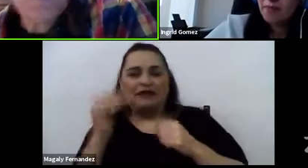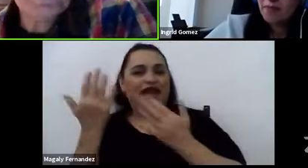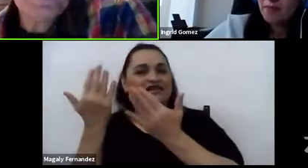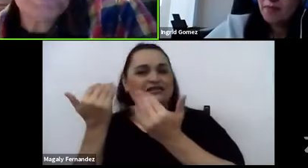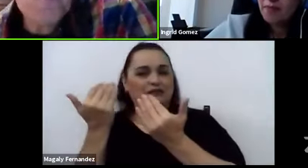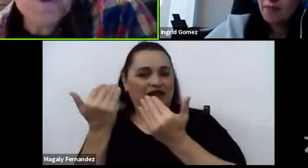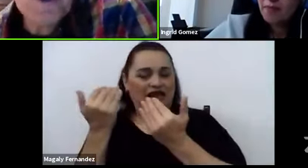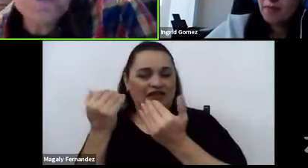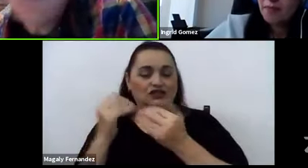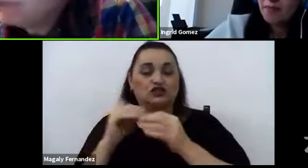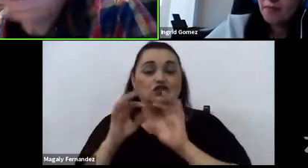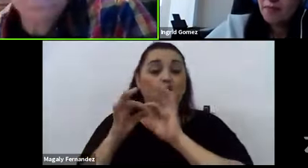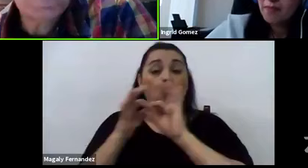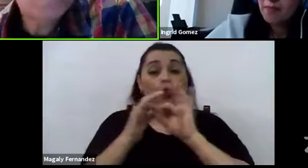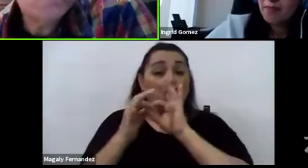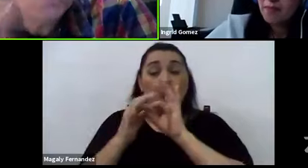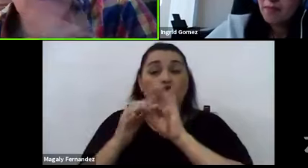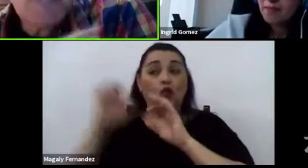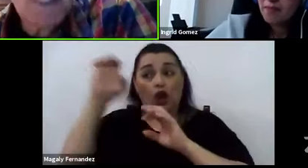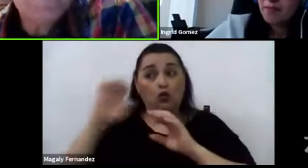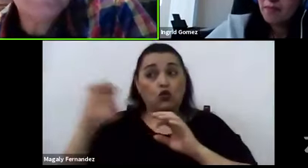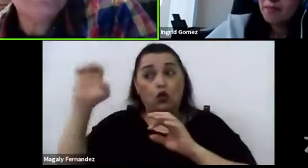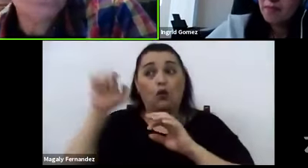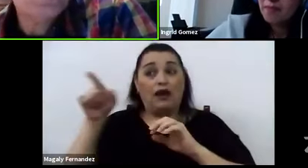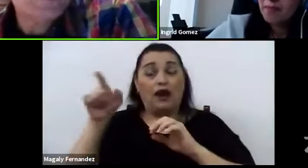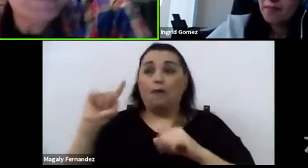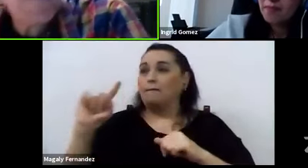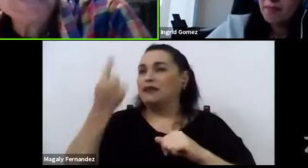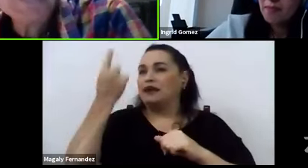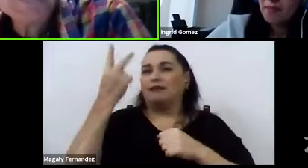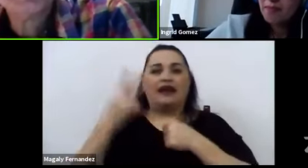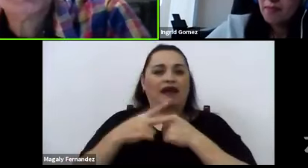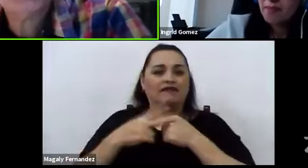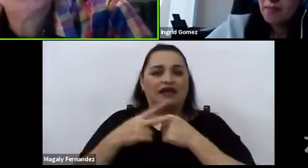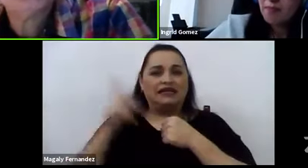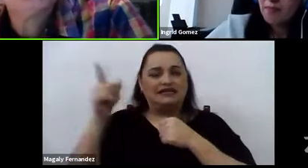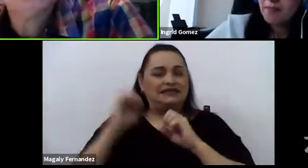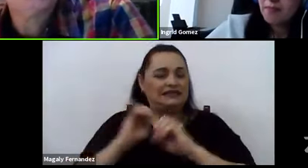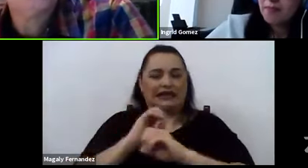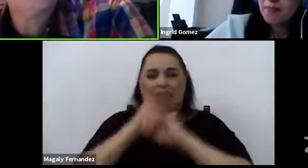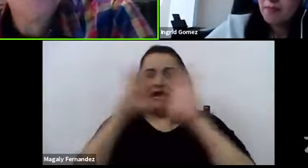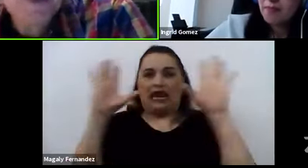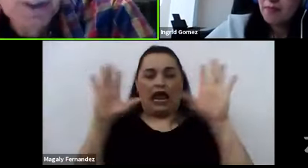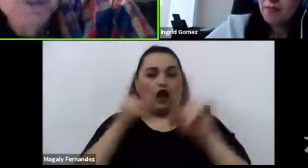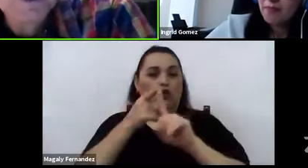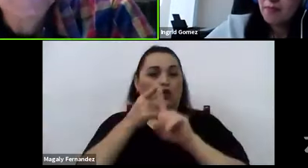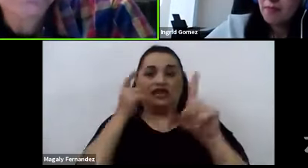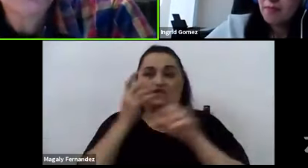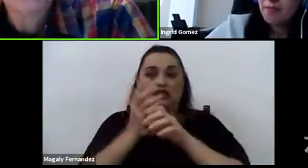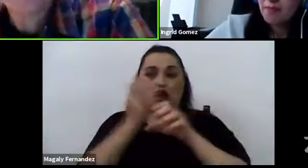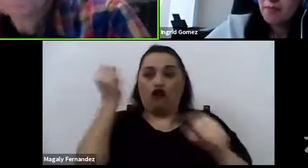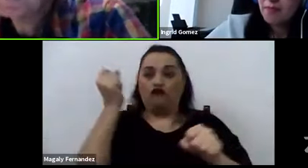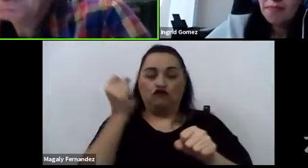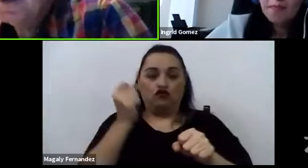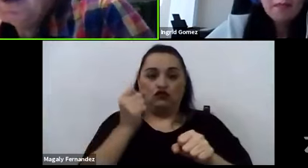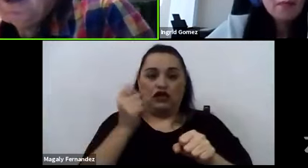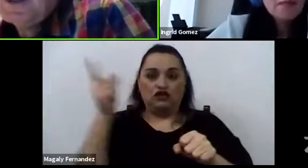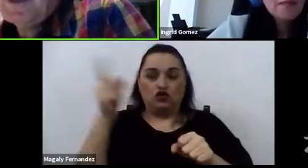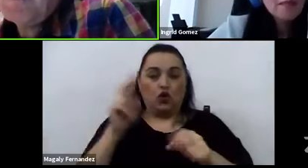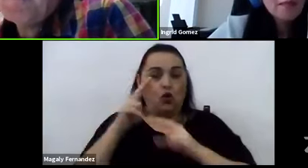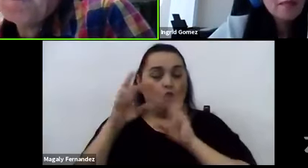una política ahora muy, muy clara, y por primera vez, yo creo que la más trascendente desde su fundación, la Unión Europea,